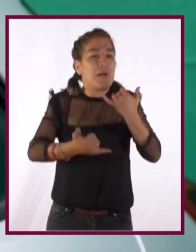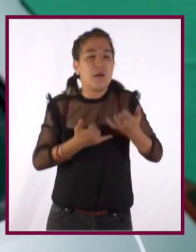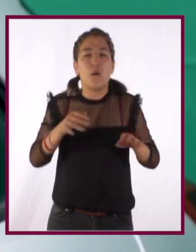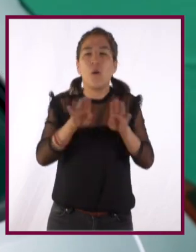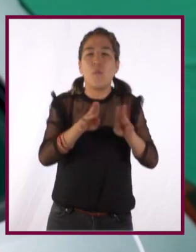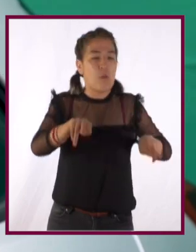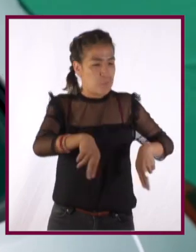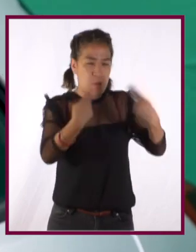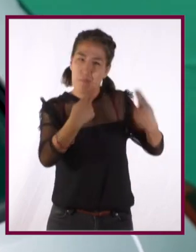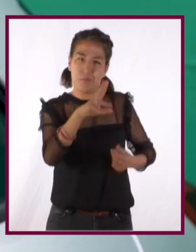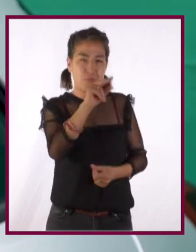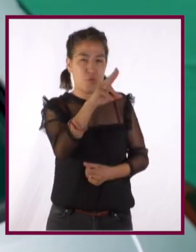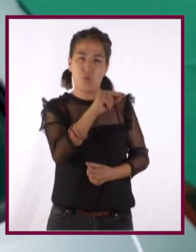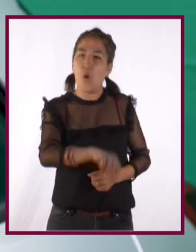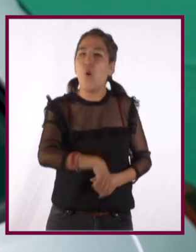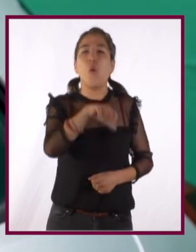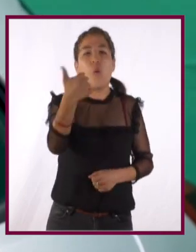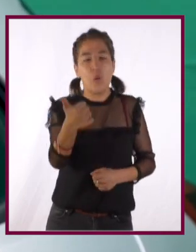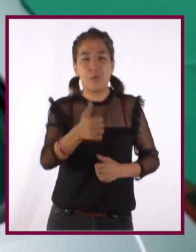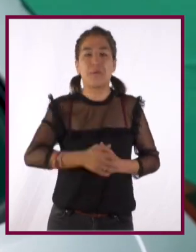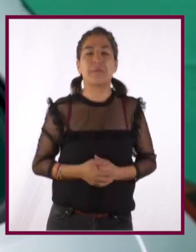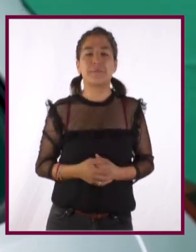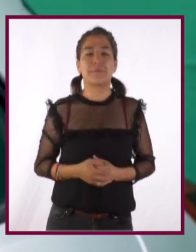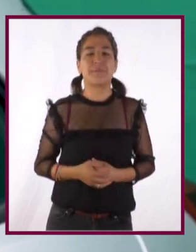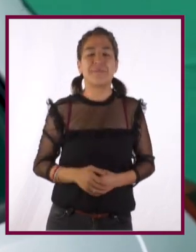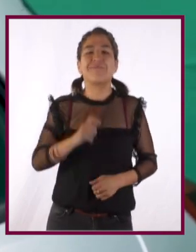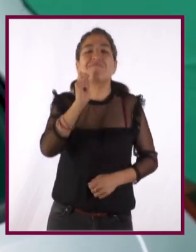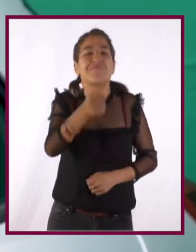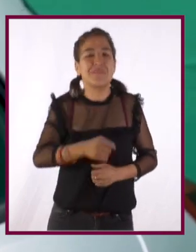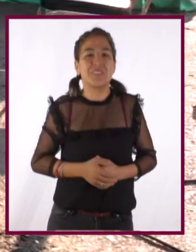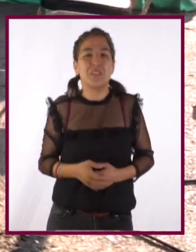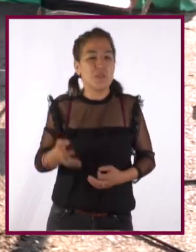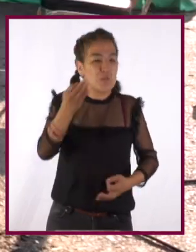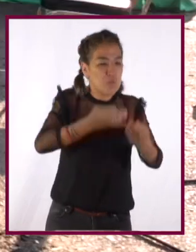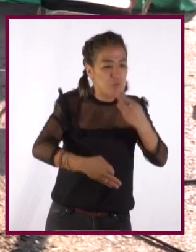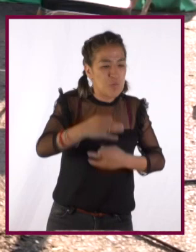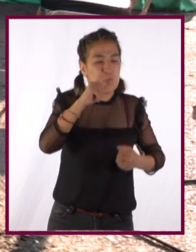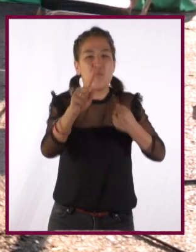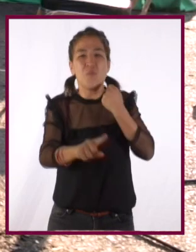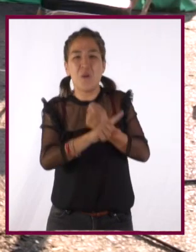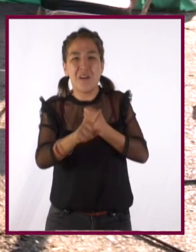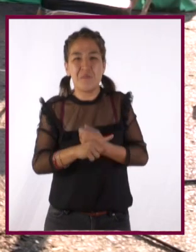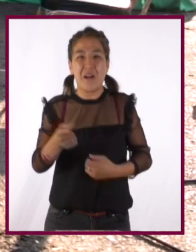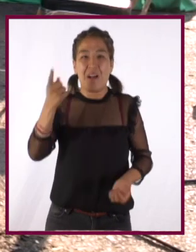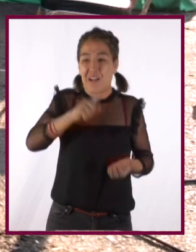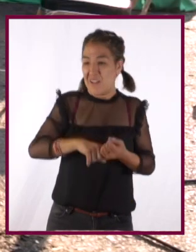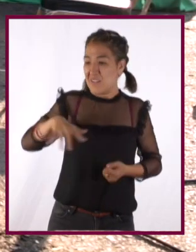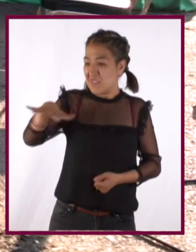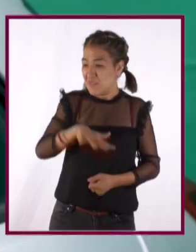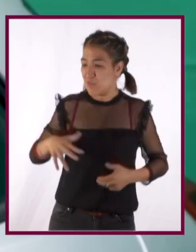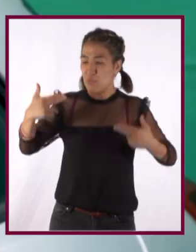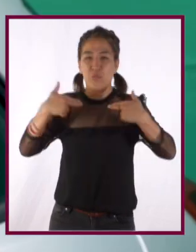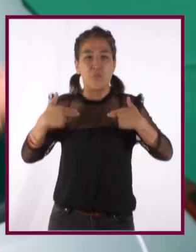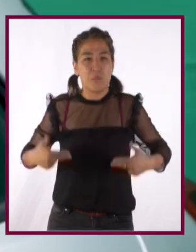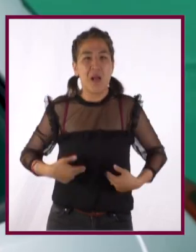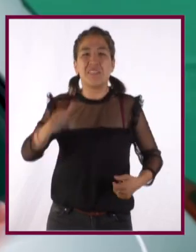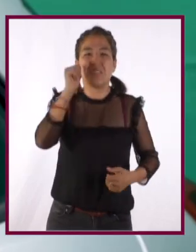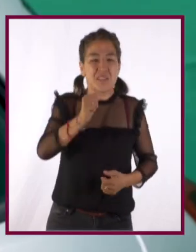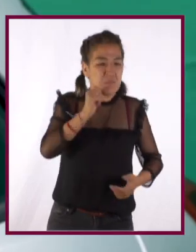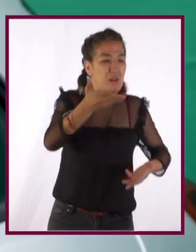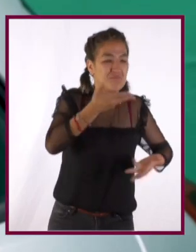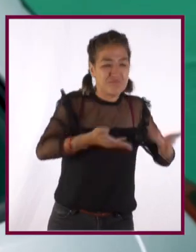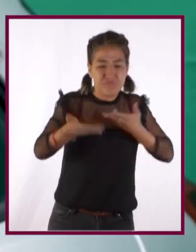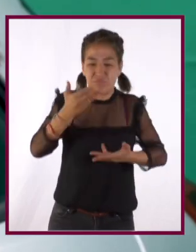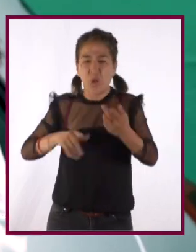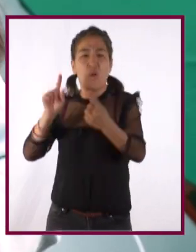No en el sentido de que son de broma o simulaciones. No, más bien es que todas las situaciones que involucran humanos en las que los individuos